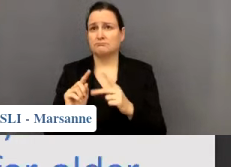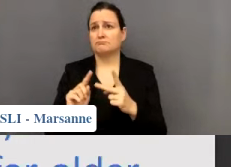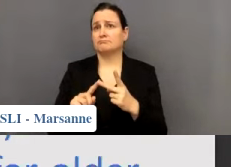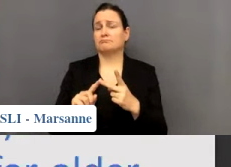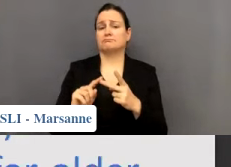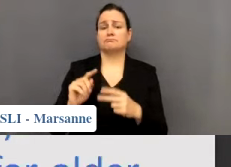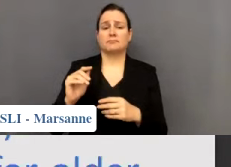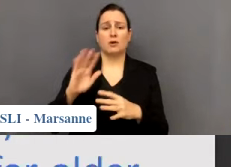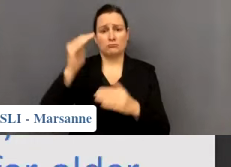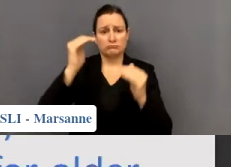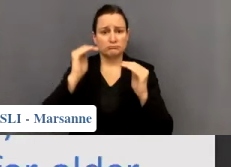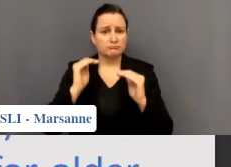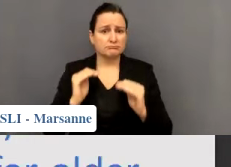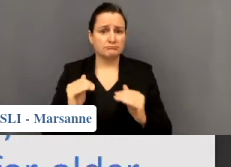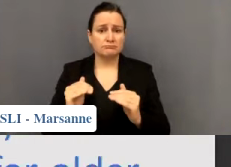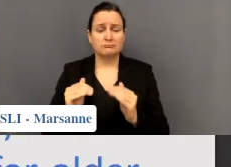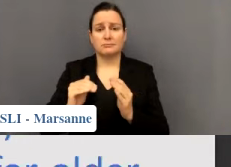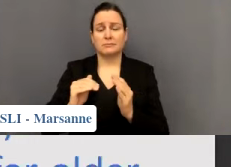de la incorporación al programa.